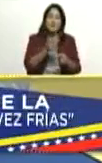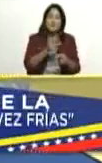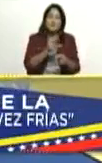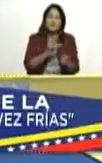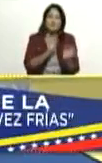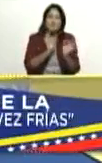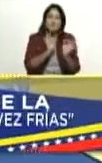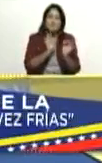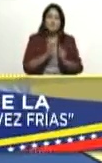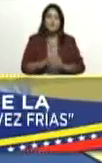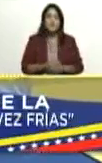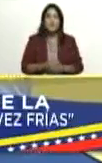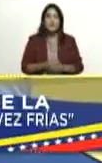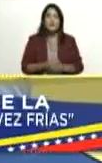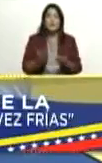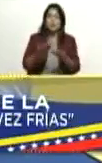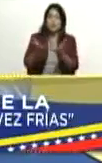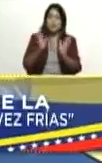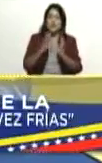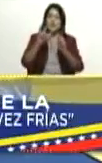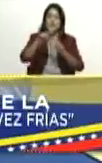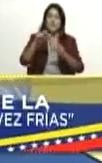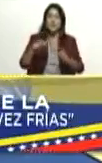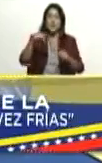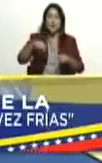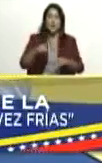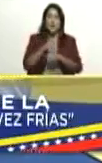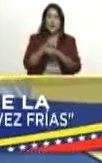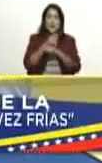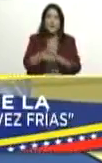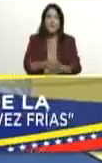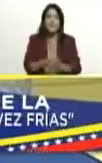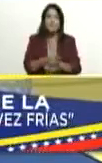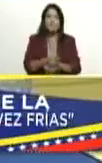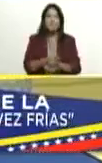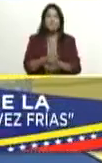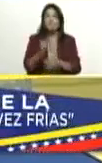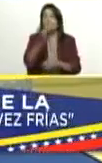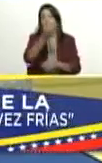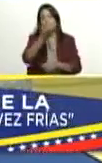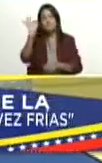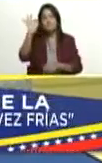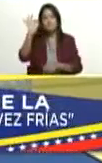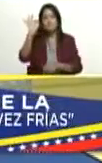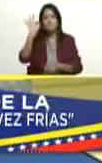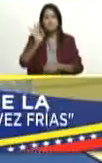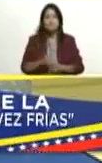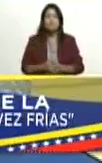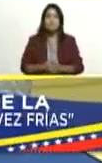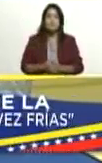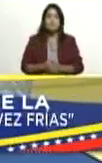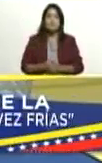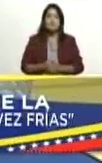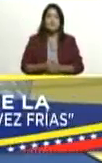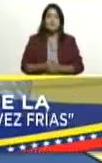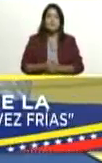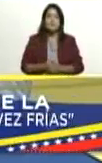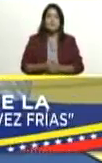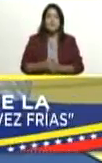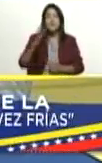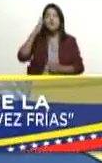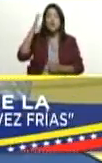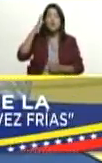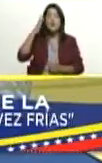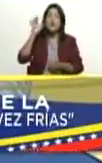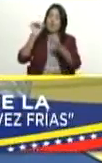Estimados y estimadas colegas, que hoy culminamos con éxito una meta. Nunca dejemos de soñar